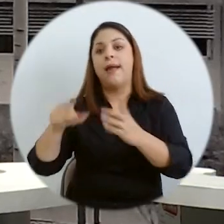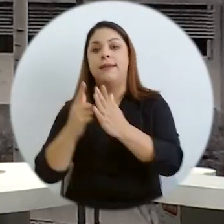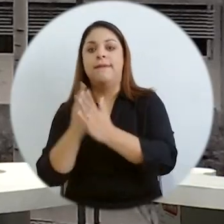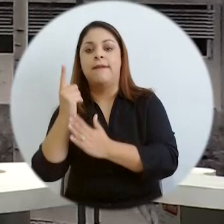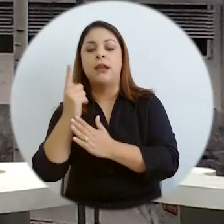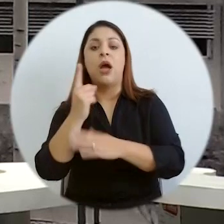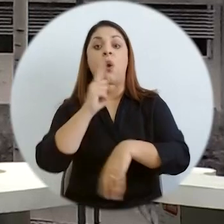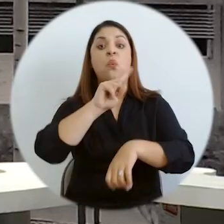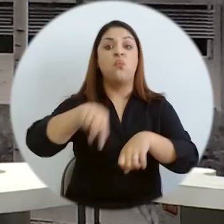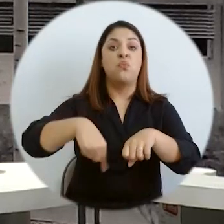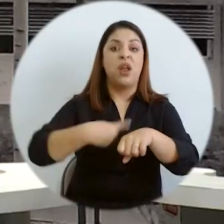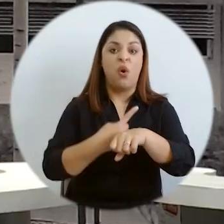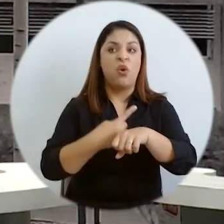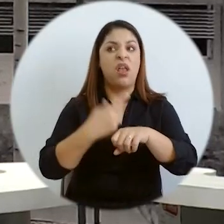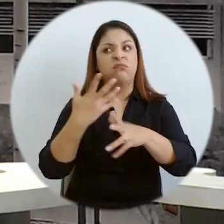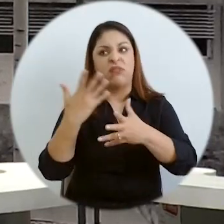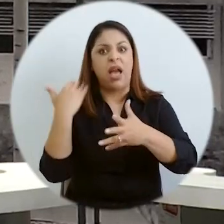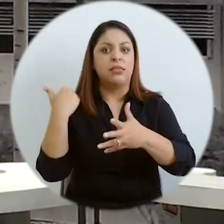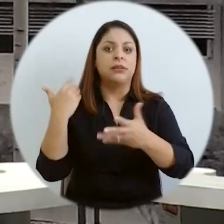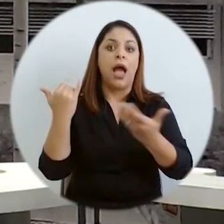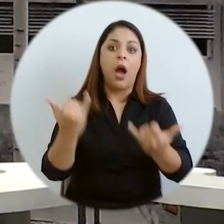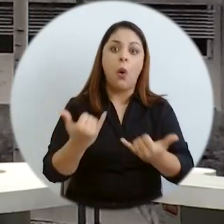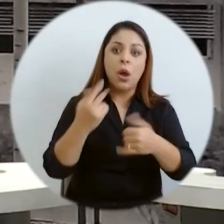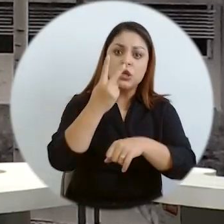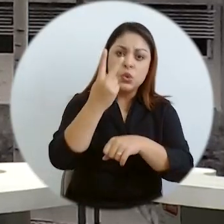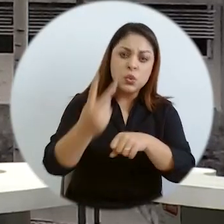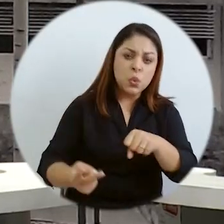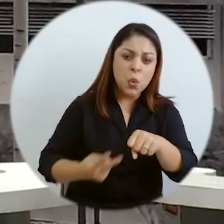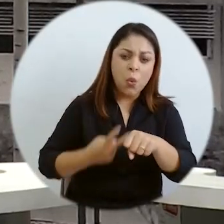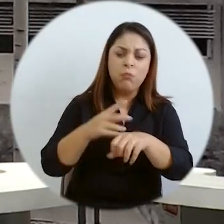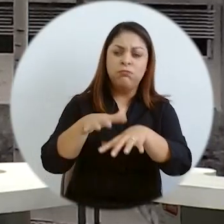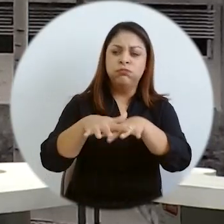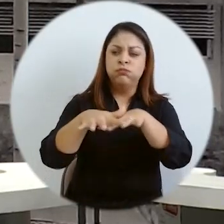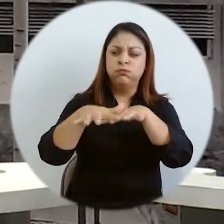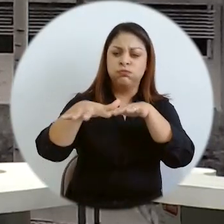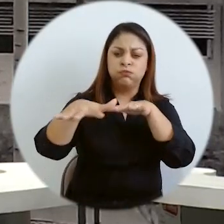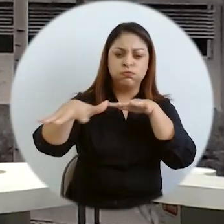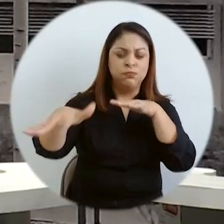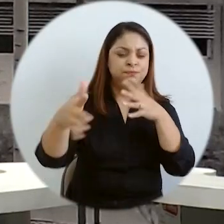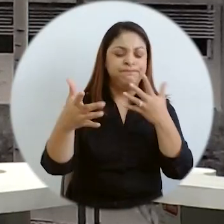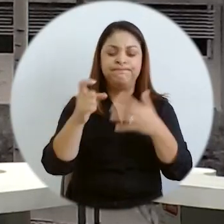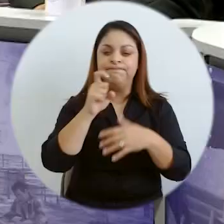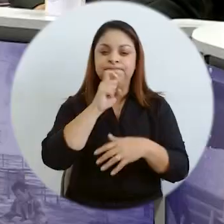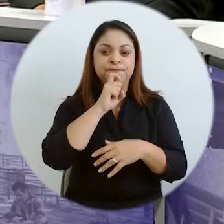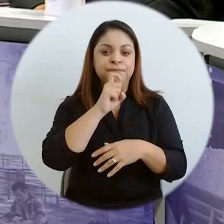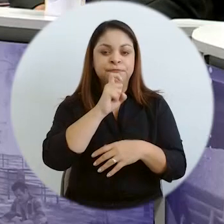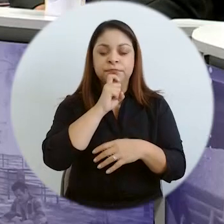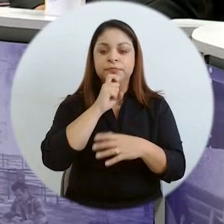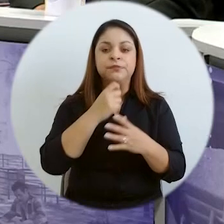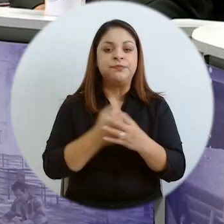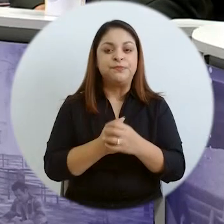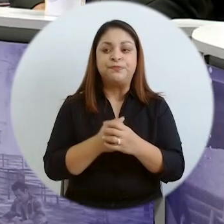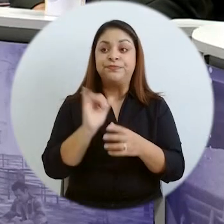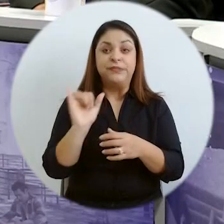duraba 1 hora 10 en carro, ahora se duran más de 2 horas. Y eso no